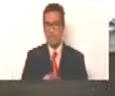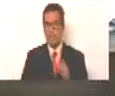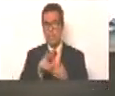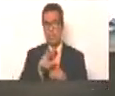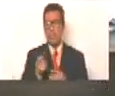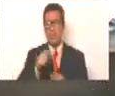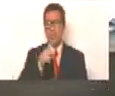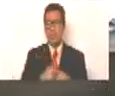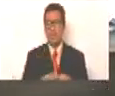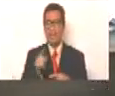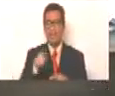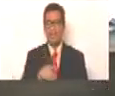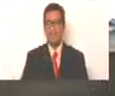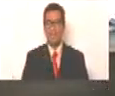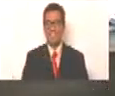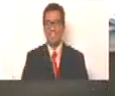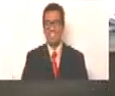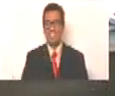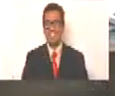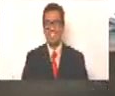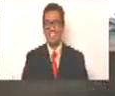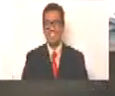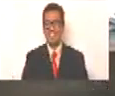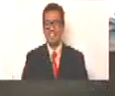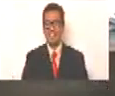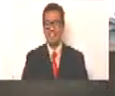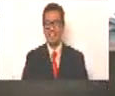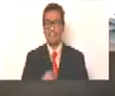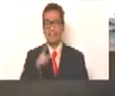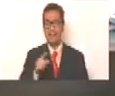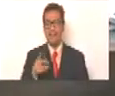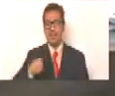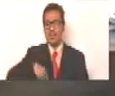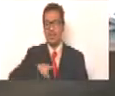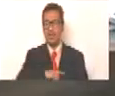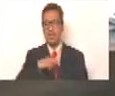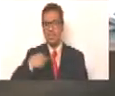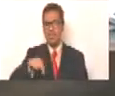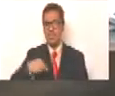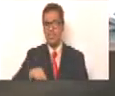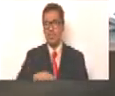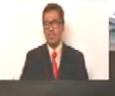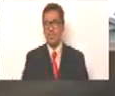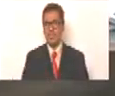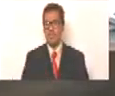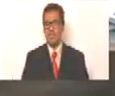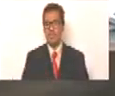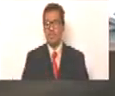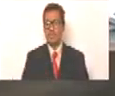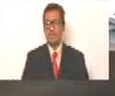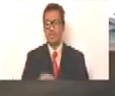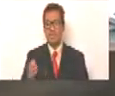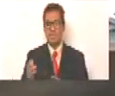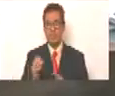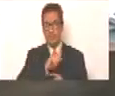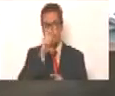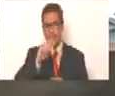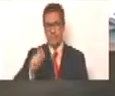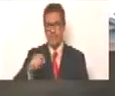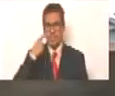dio a la que me precedió, es que sacamos y desnaturalizamos del paisaje y